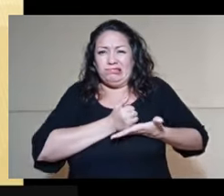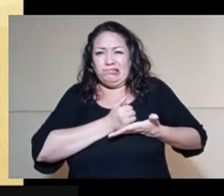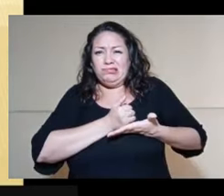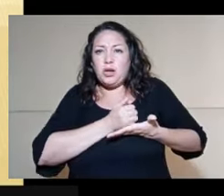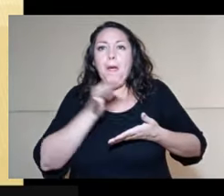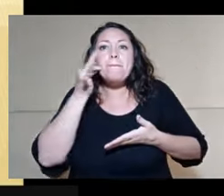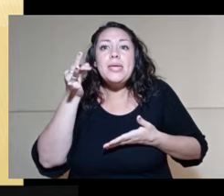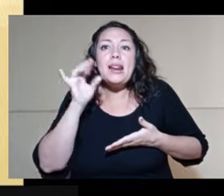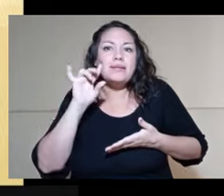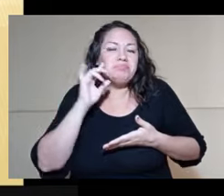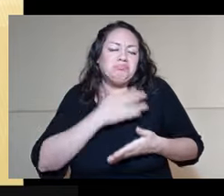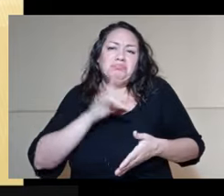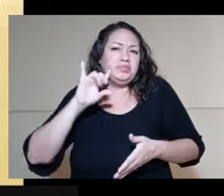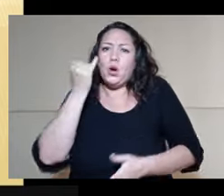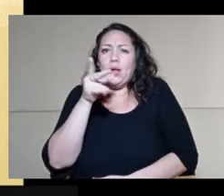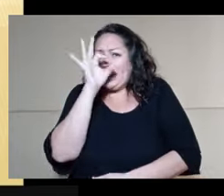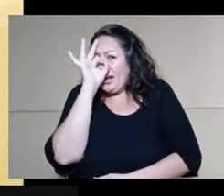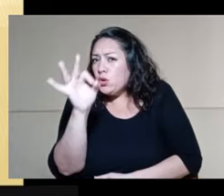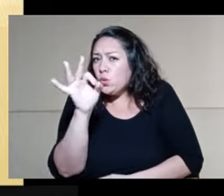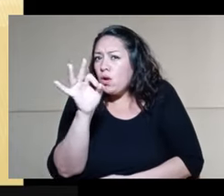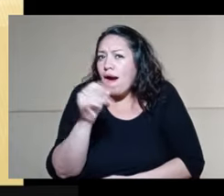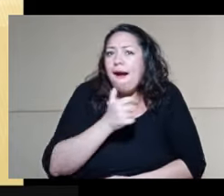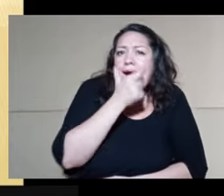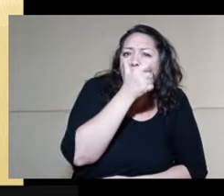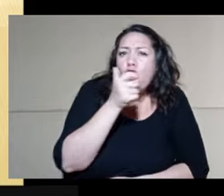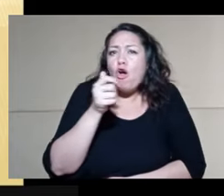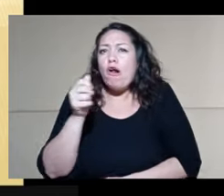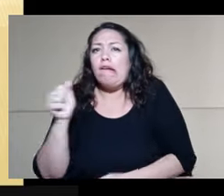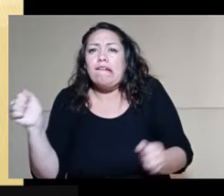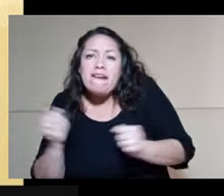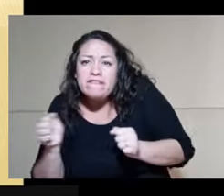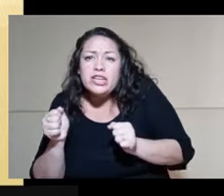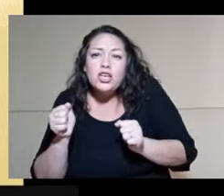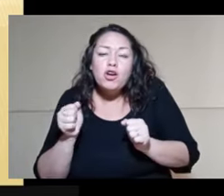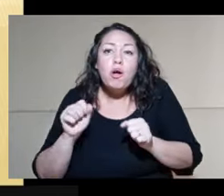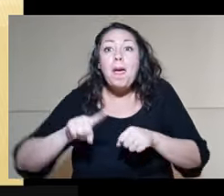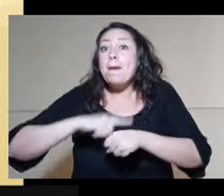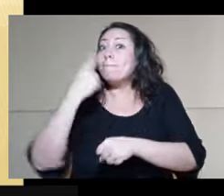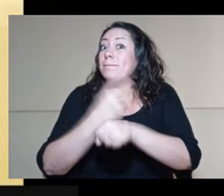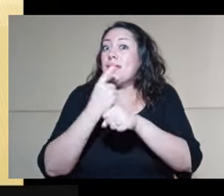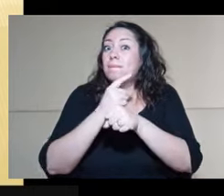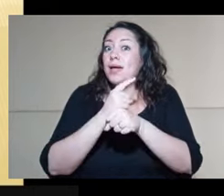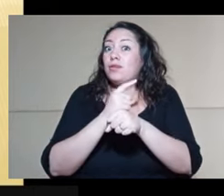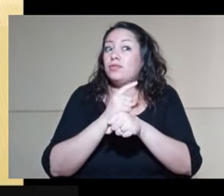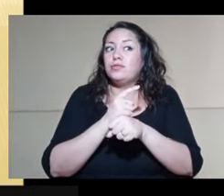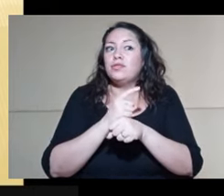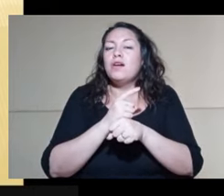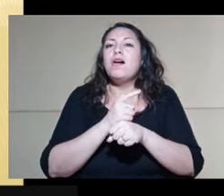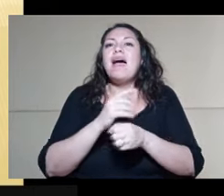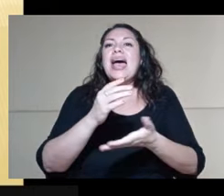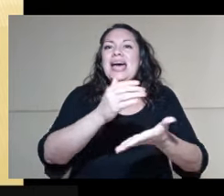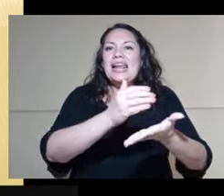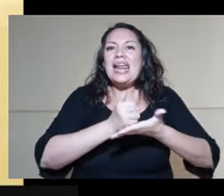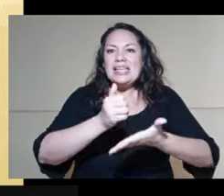y sea captado por mis receptores de la piel, yo no voy a sentir que me quemo ni por frío ni por calor. Entonces el primer eslabón de la